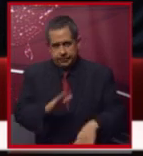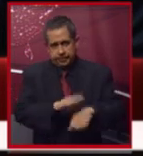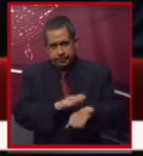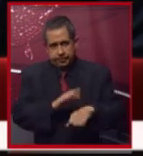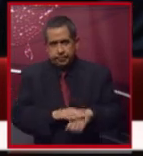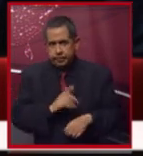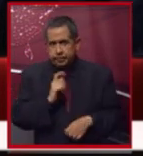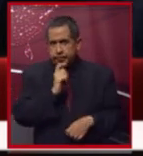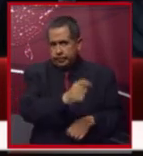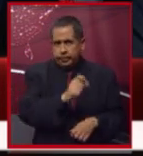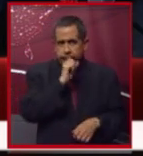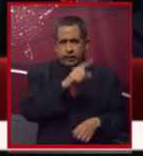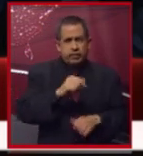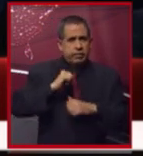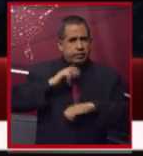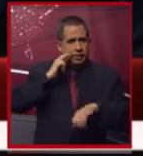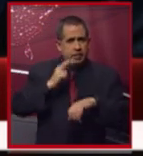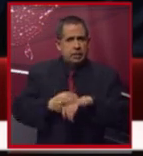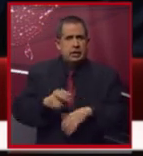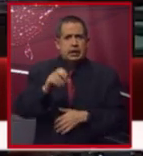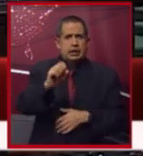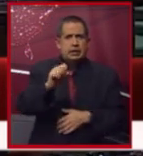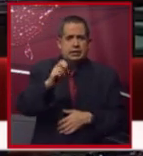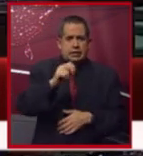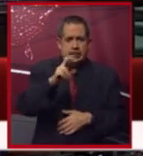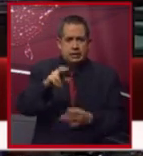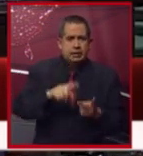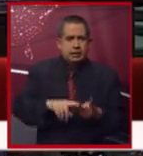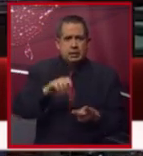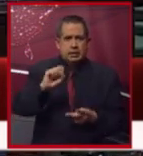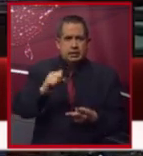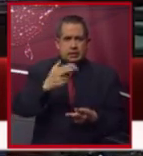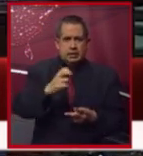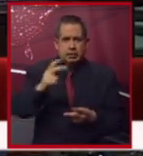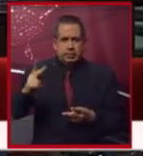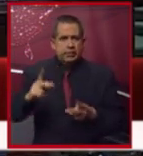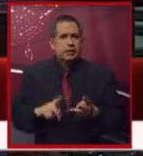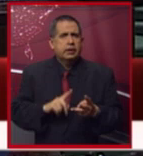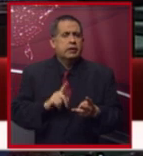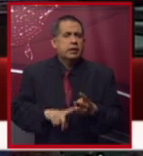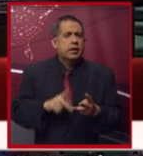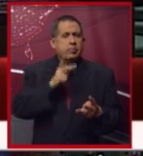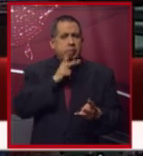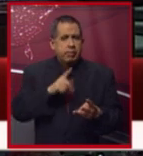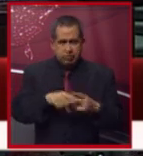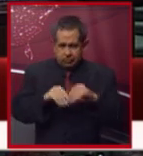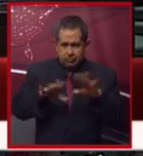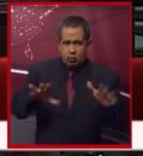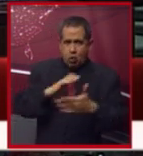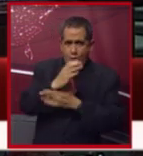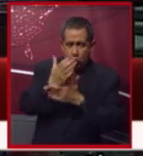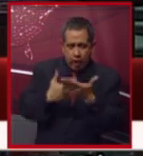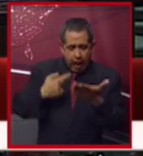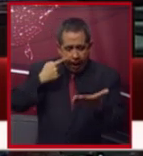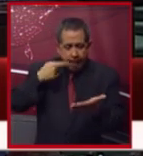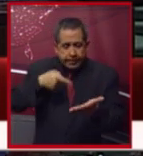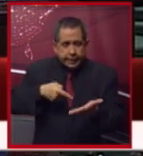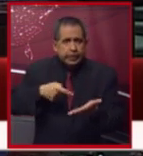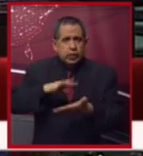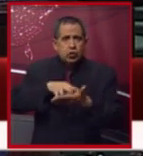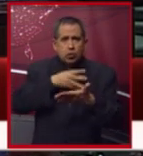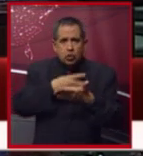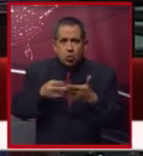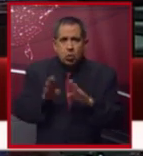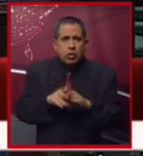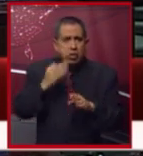también se hace a los titulares de las Secretarías de Energía y de Hacienda, así como a Petróleos Mexicanos, hacer públicos los contratos de compra, el cronograma